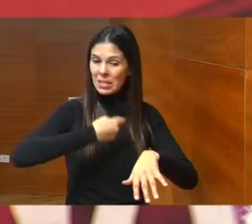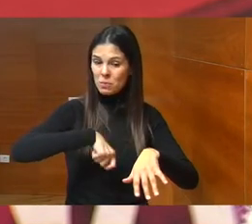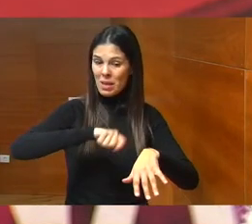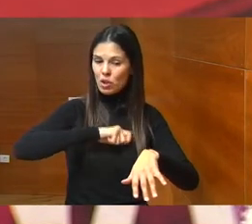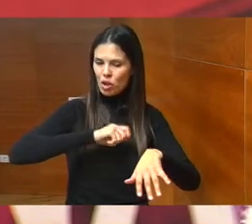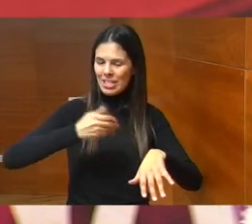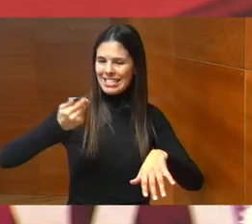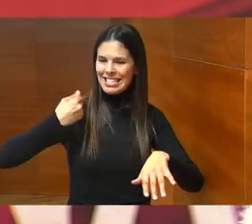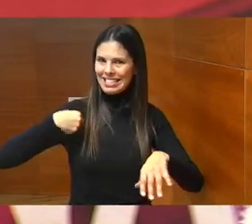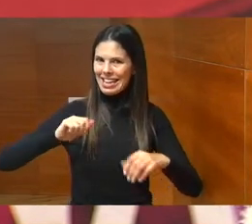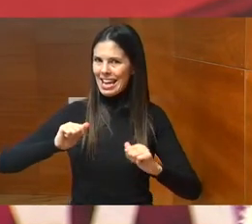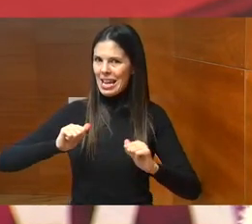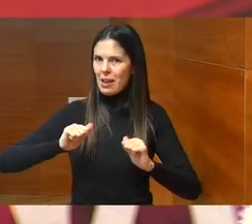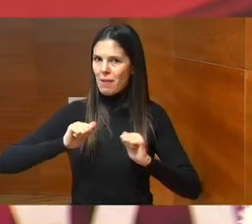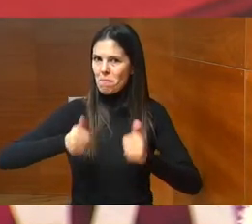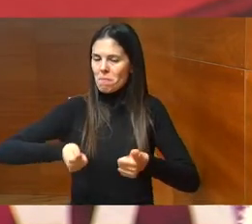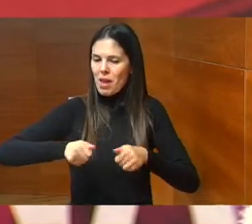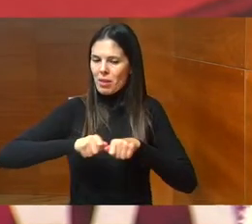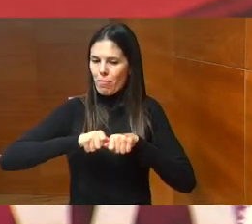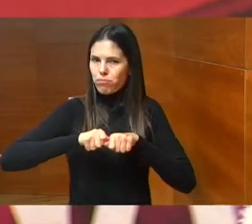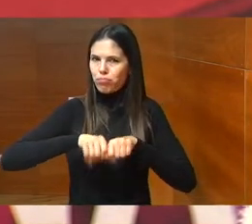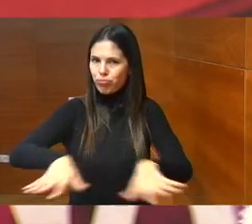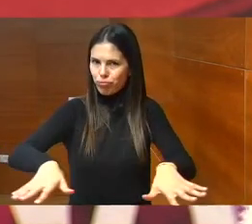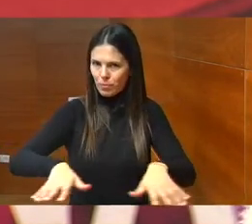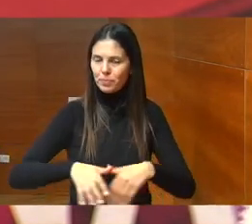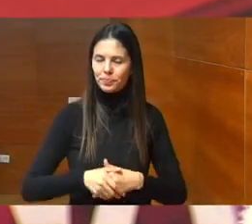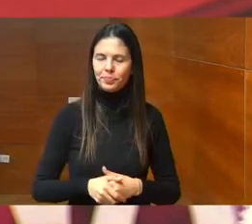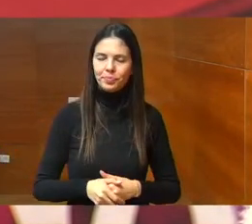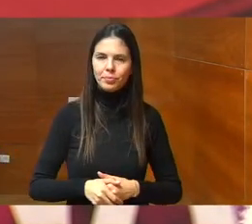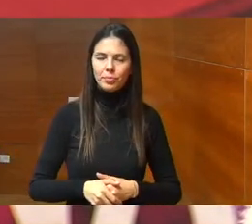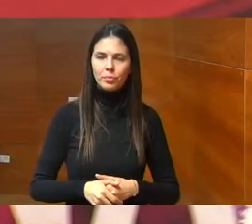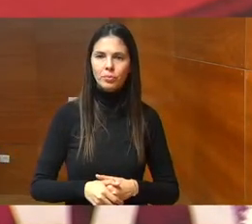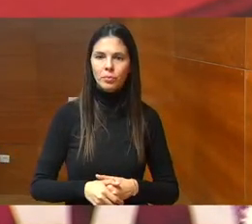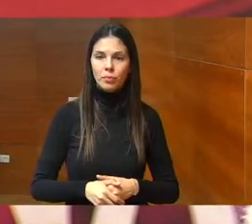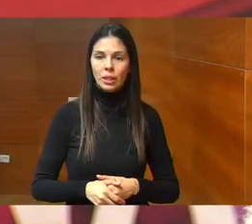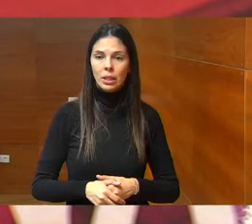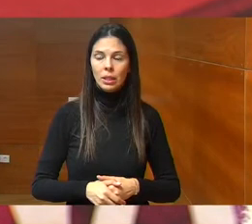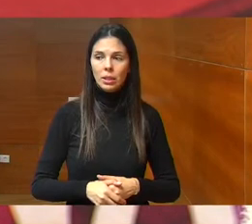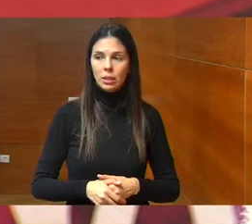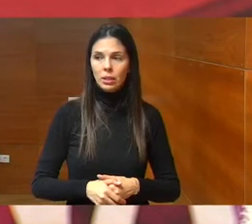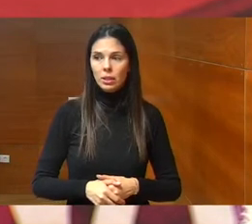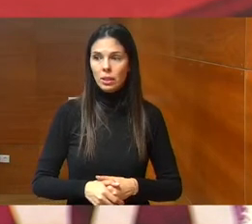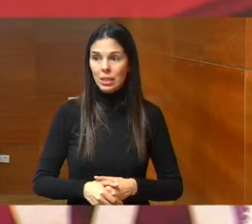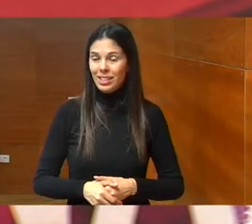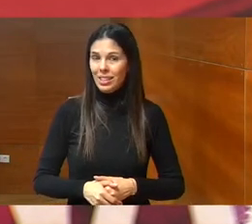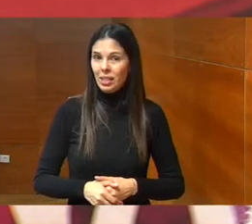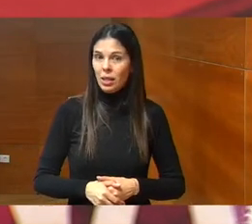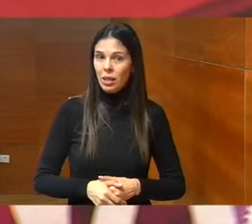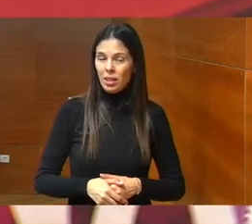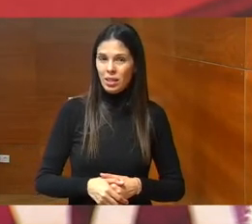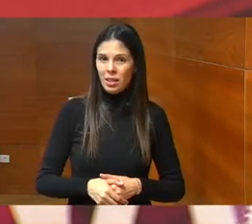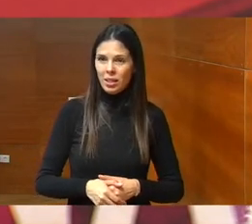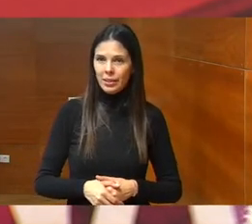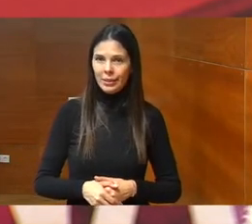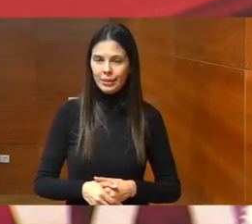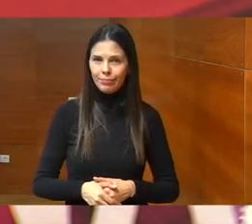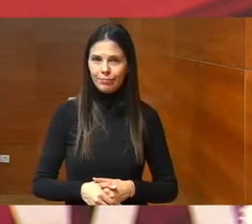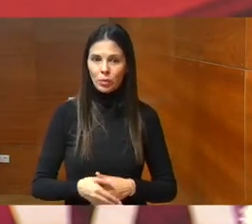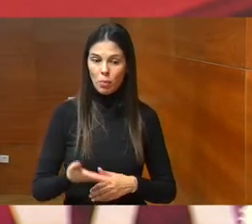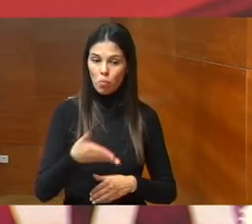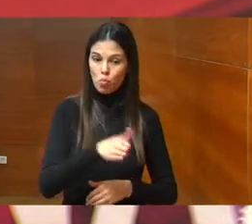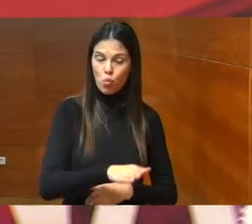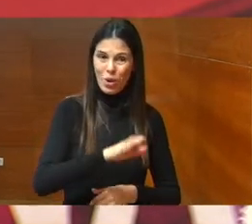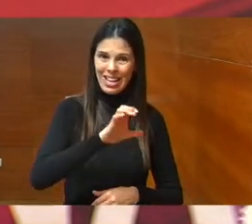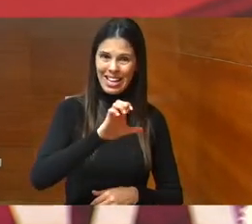atacando de una manera muy virulenta y hay dos Perlas Bueno a mí es importante a perda de